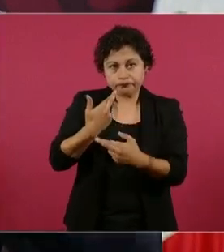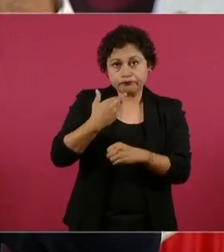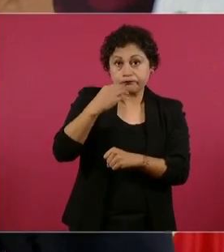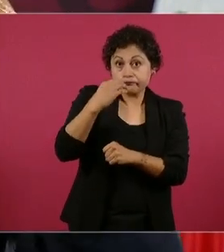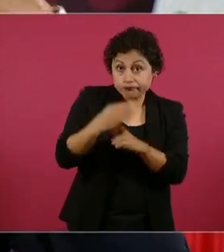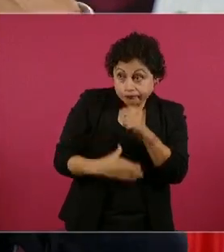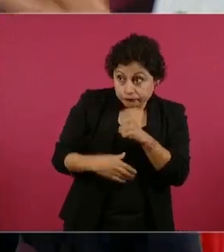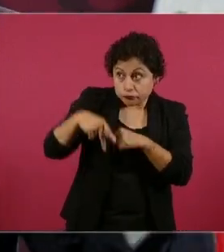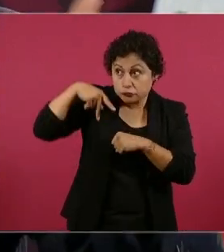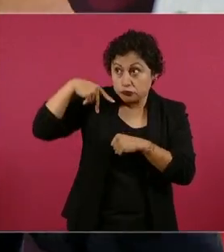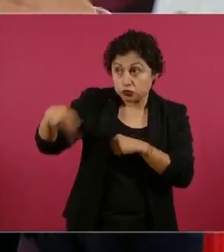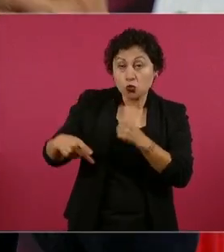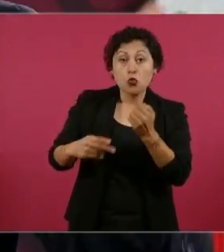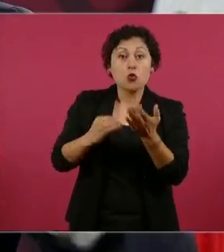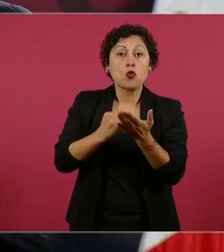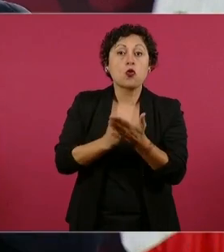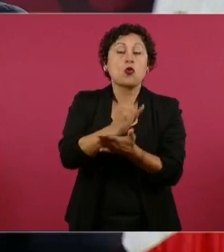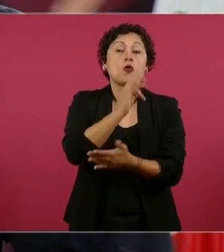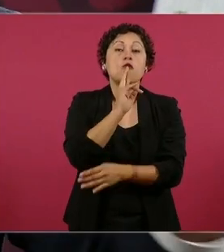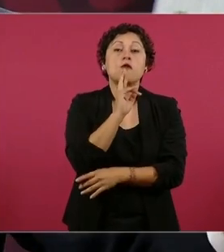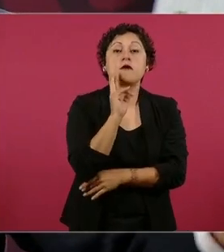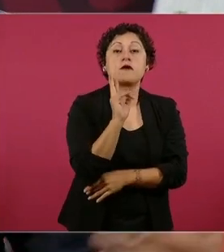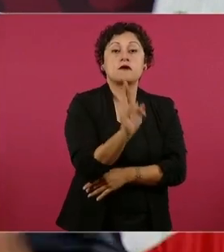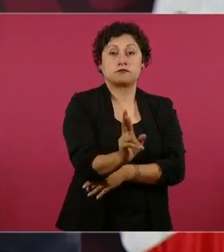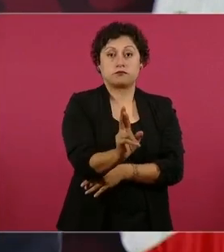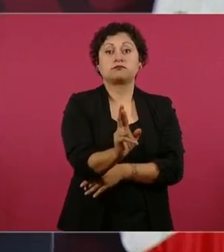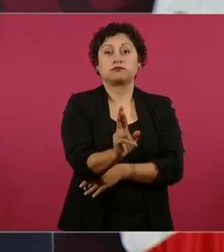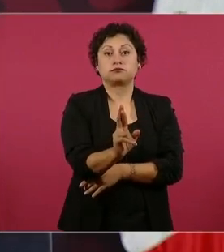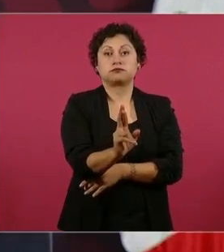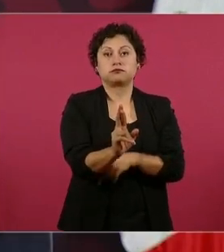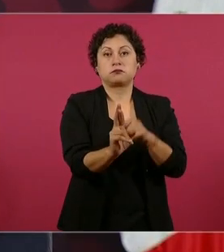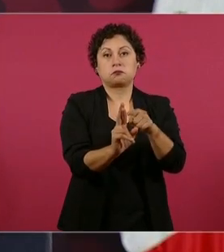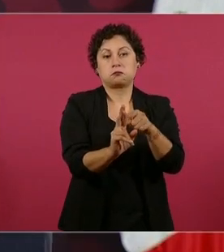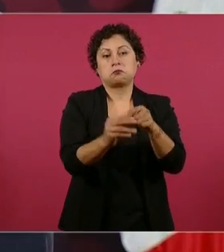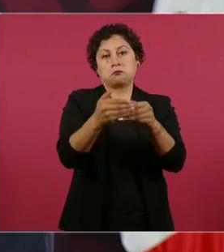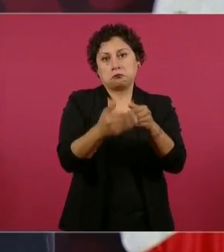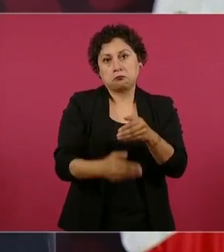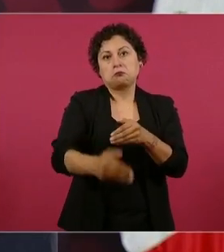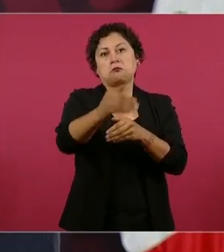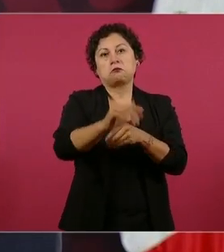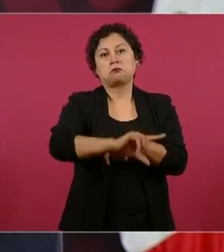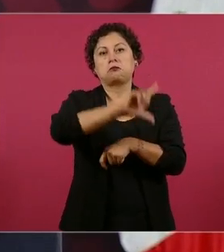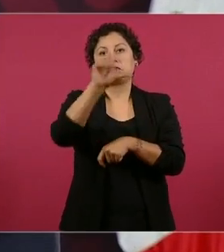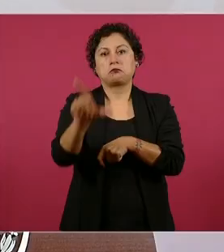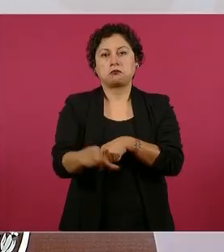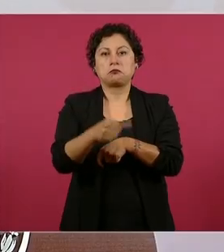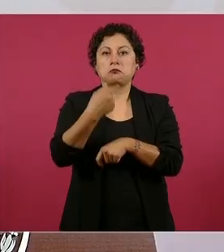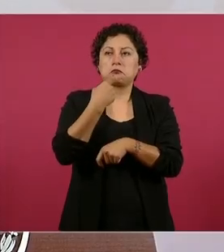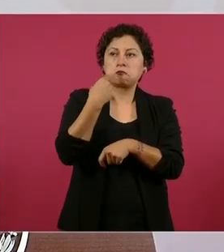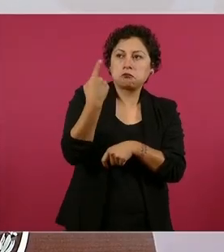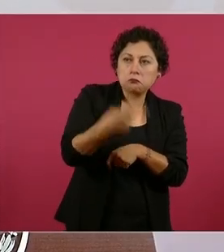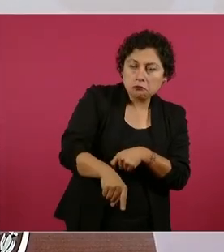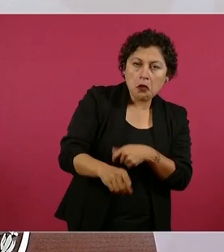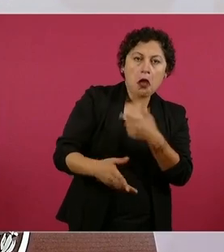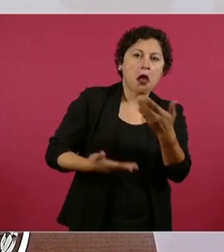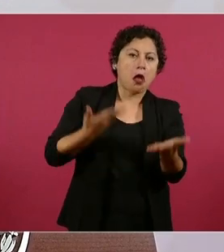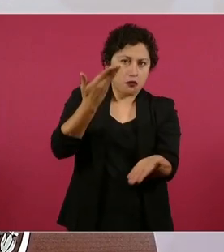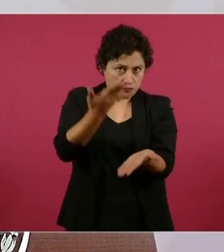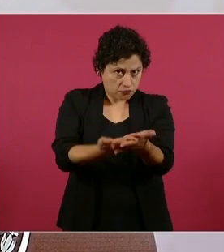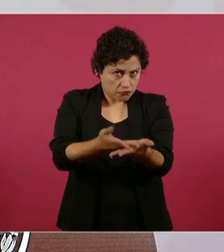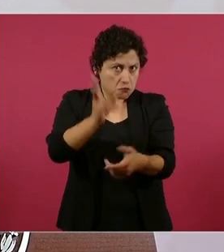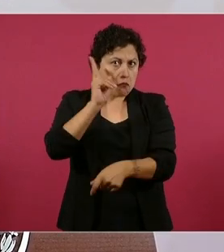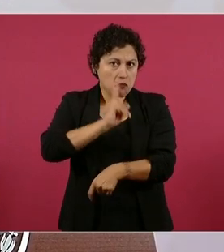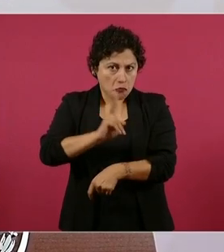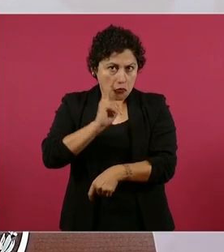y a partir de ahí que se presenten pruebas si hubieron